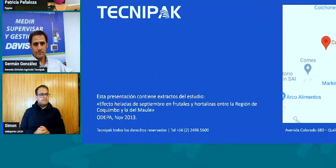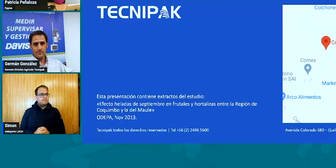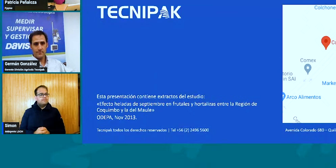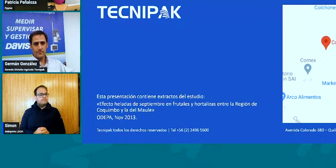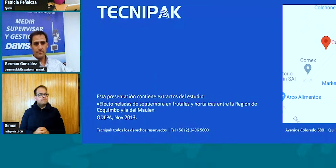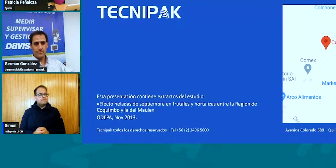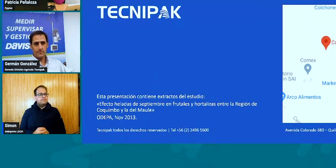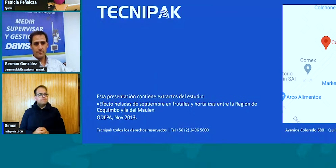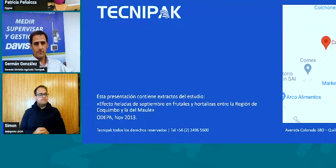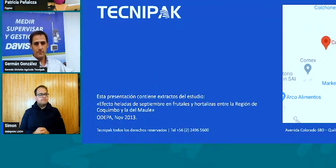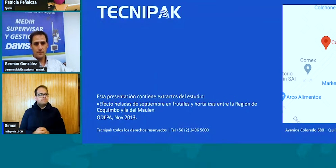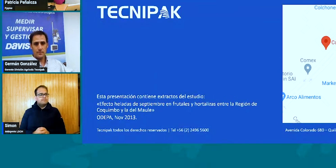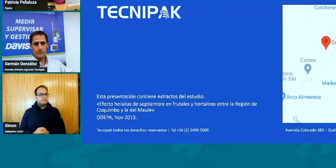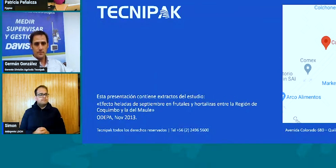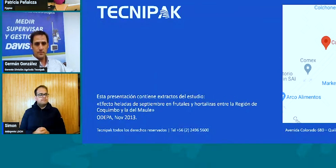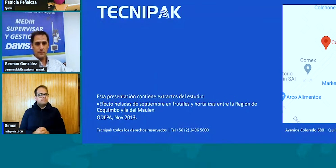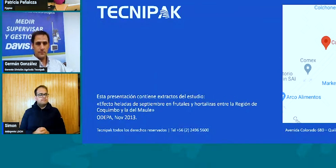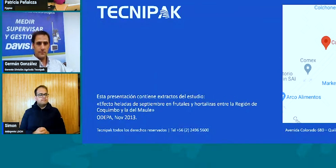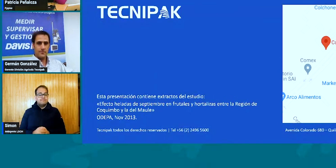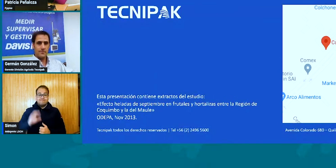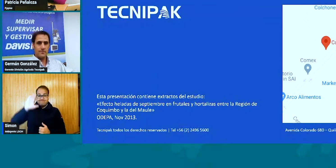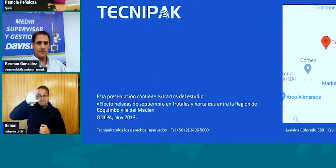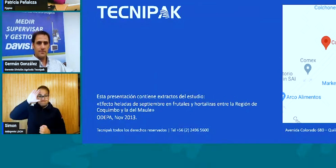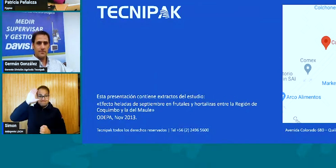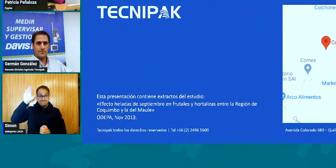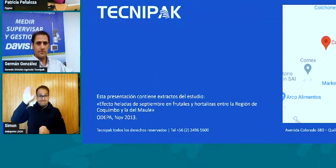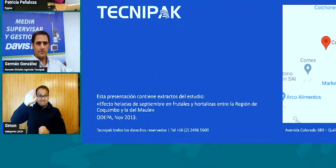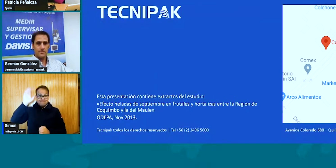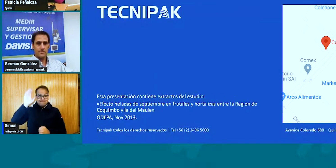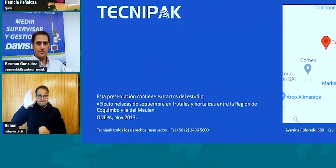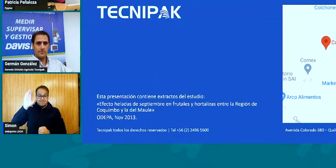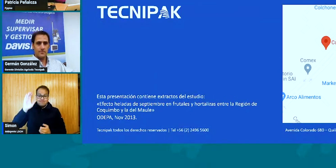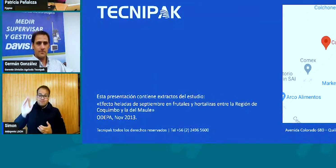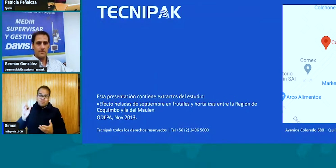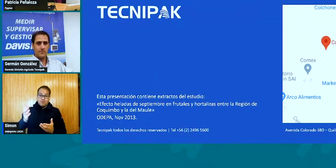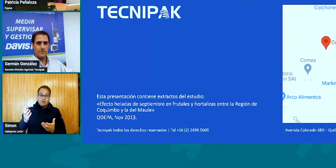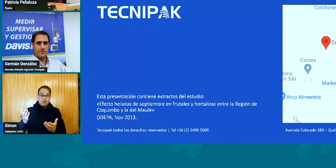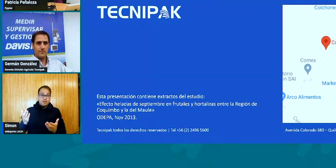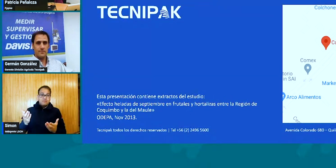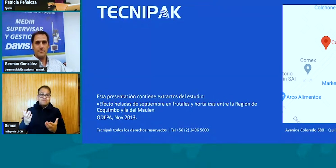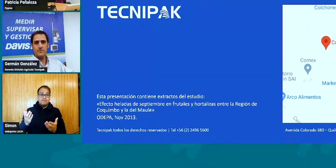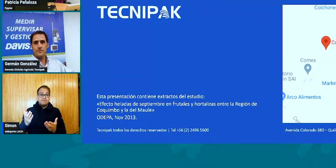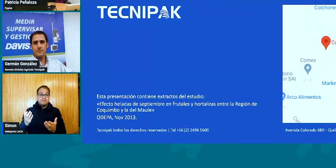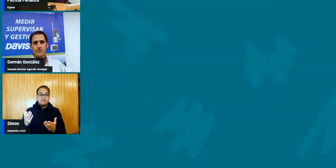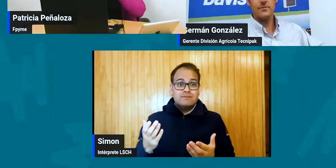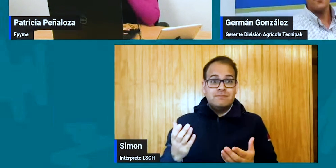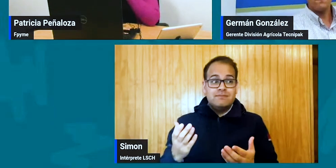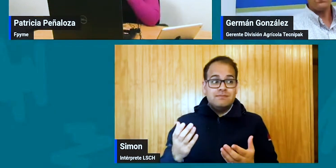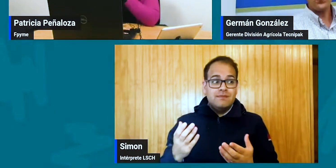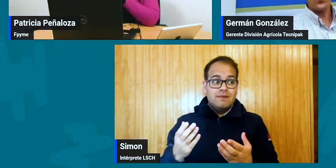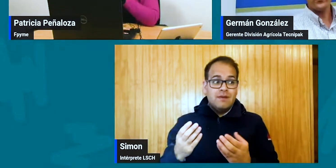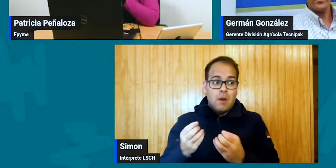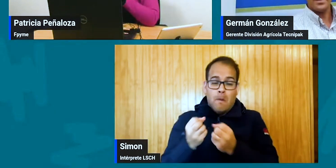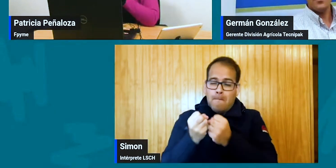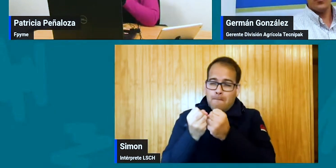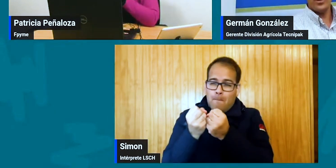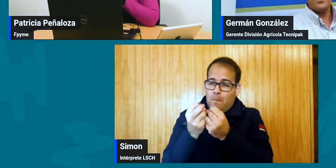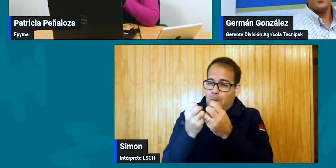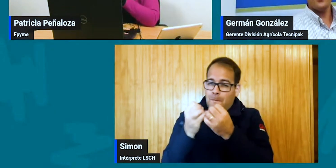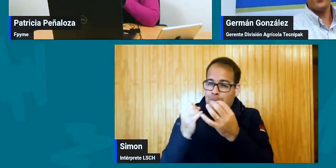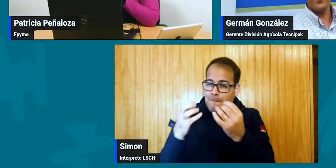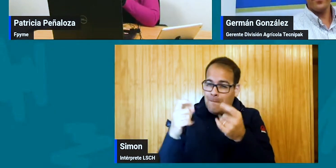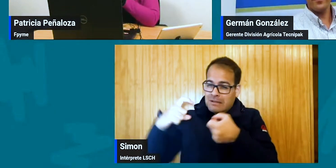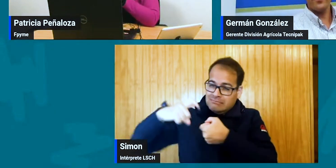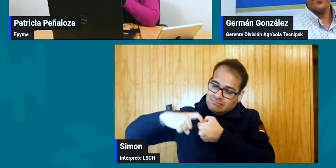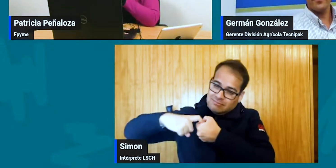¿Está activo mi audio? Hola. Oye, tenemos mucha interacción. Te